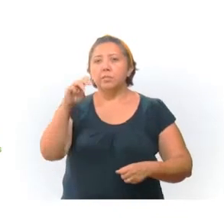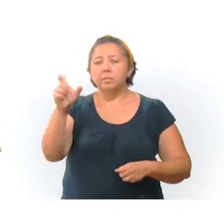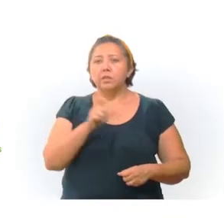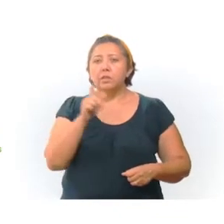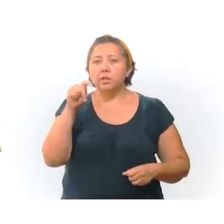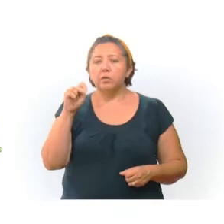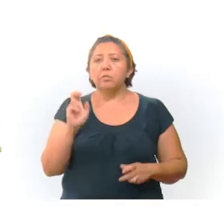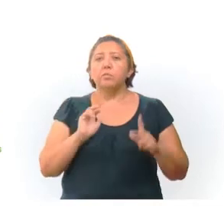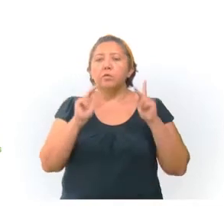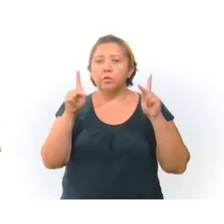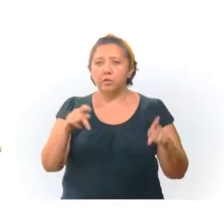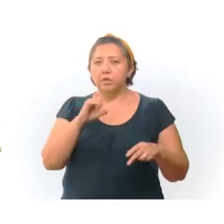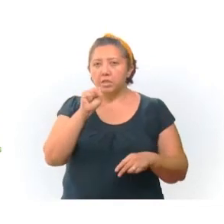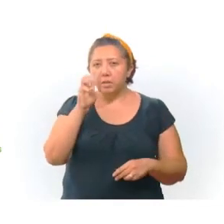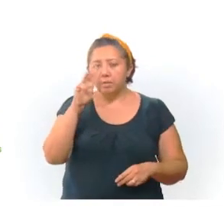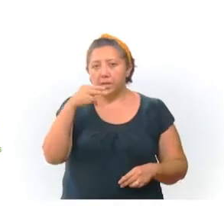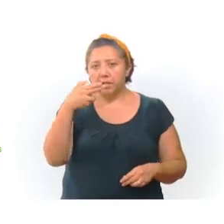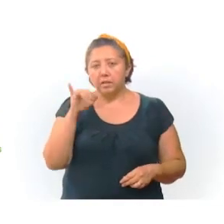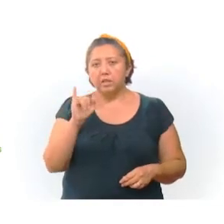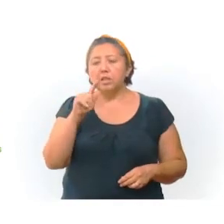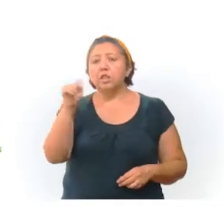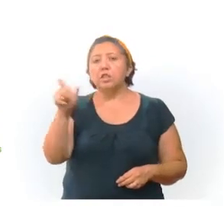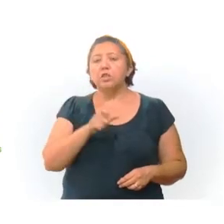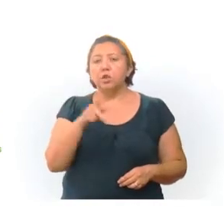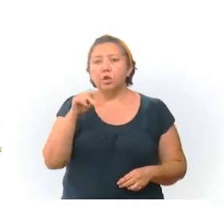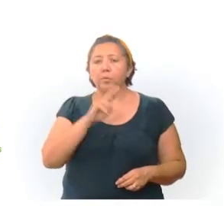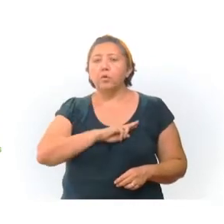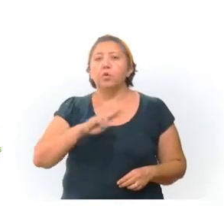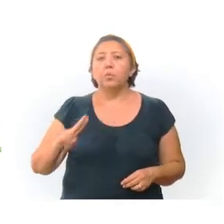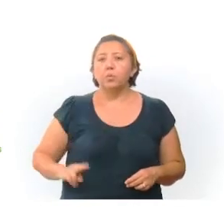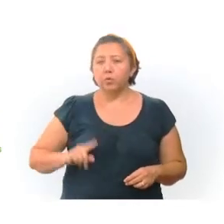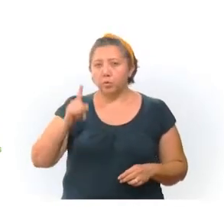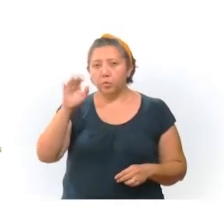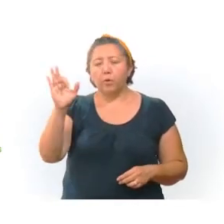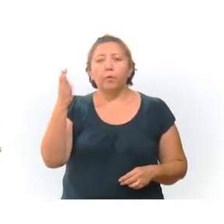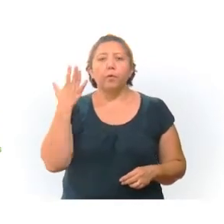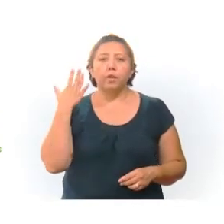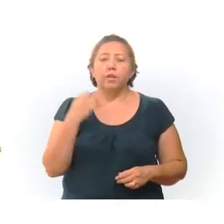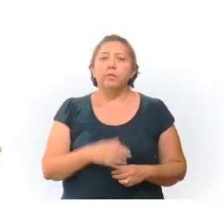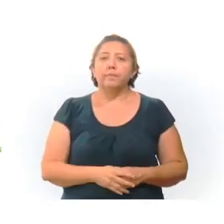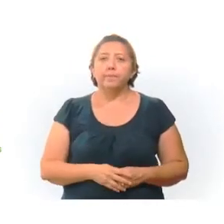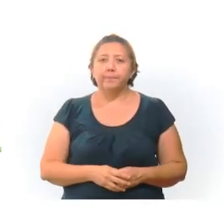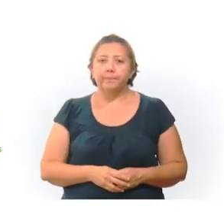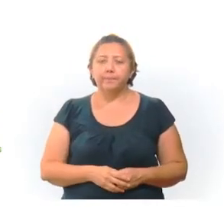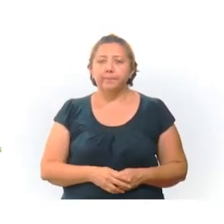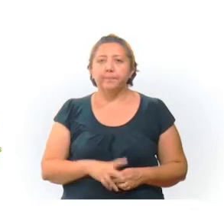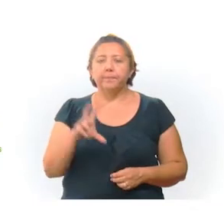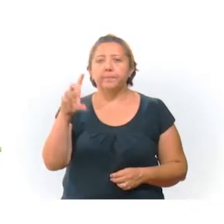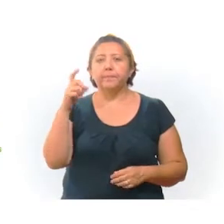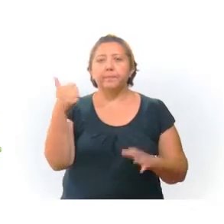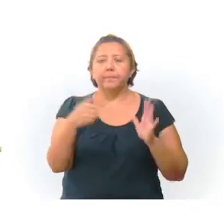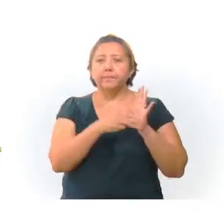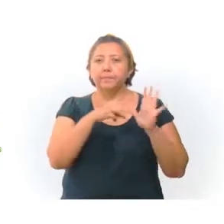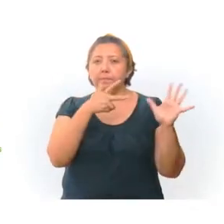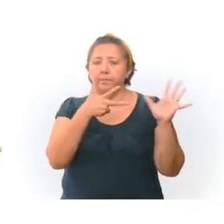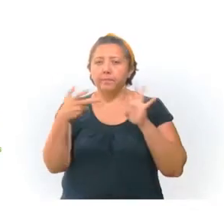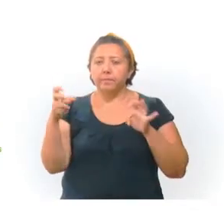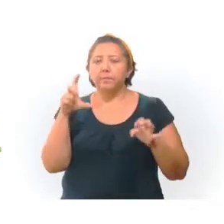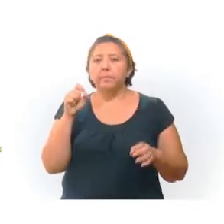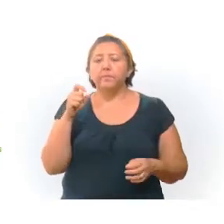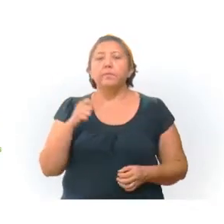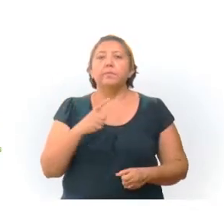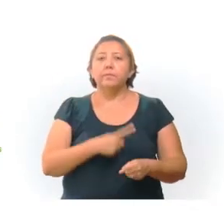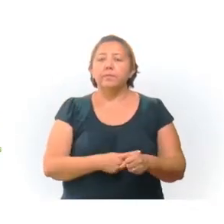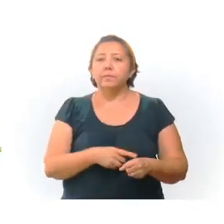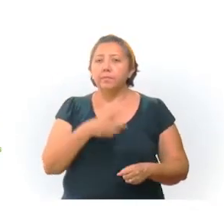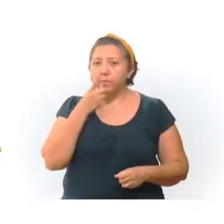Progreso, Samajil, Tecantó, Tixcocop y Humán, y 1 foráneo. De los 36.820 casos